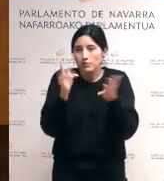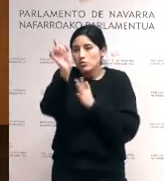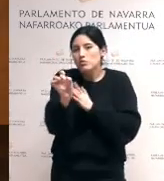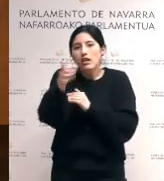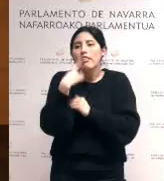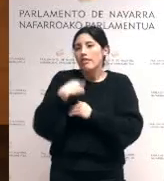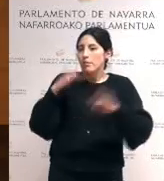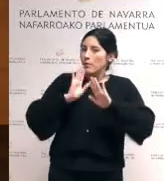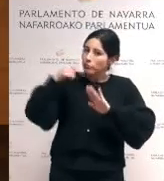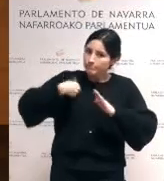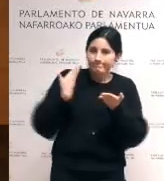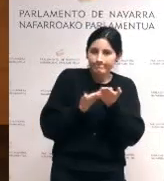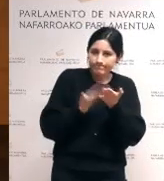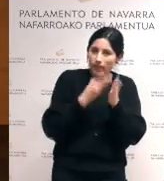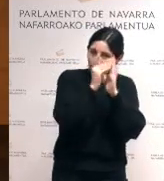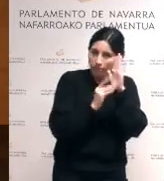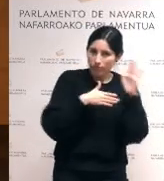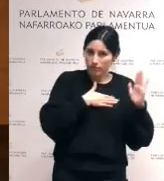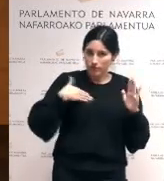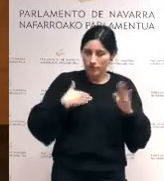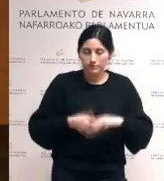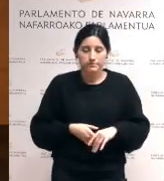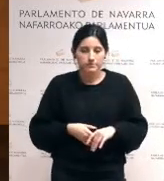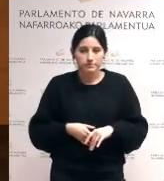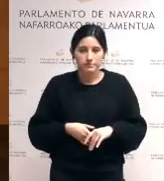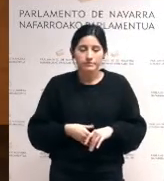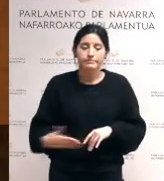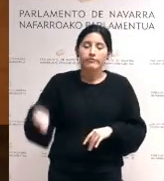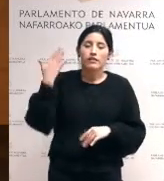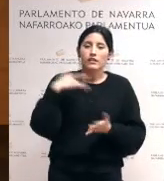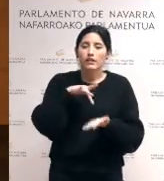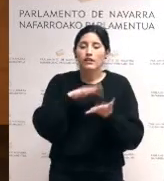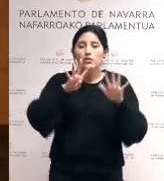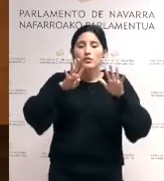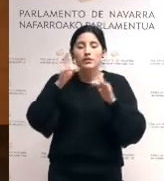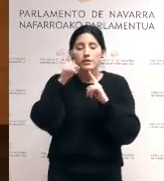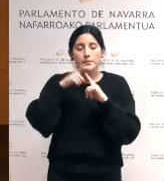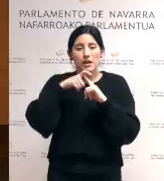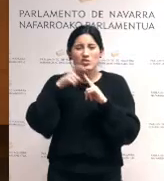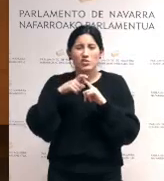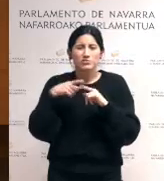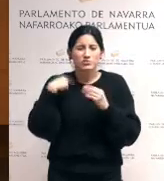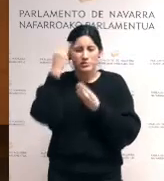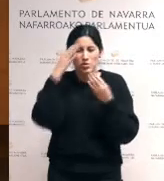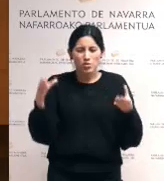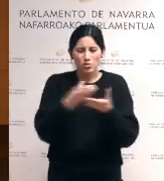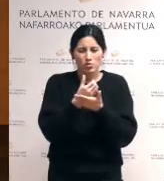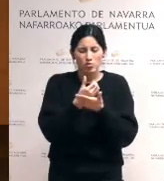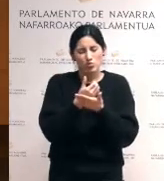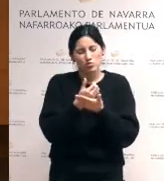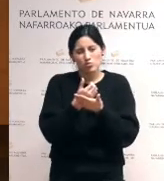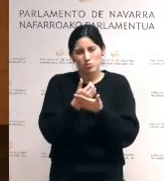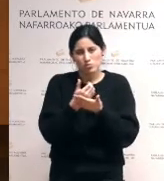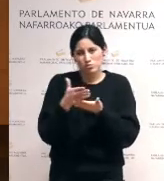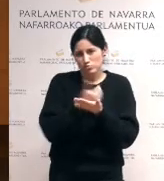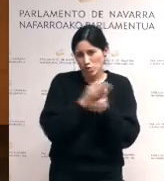sería que el resto de grupos votaran a favor. De hecho, el pasado 9 de mayo, todos los grupos, creo que salvo Bildu, hablaron de la necesidad de hacer